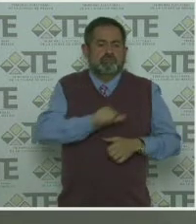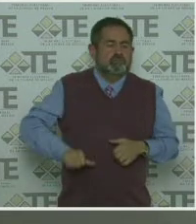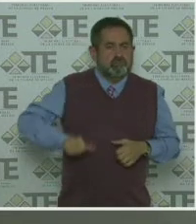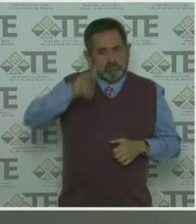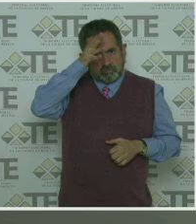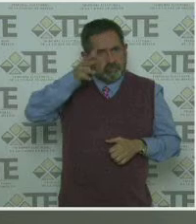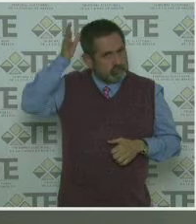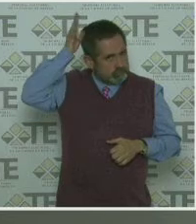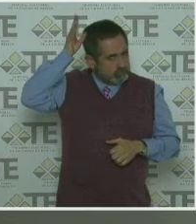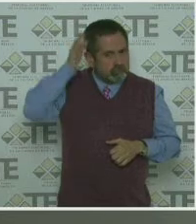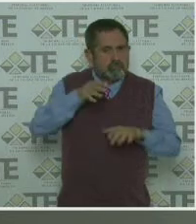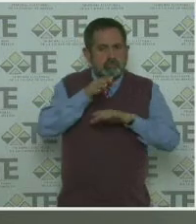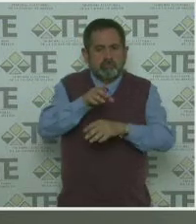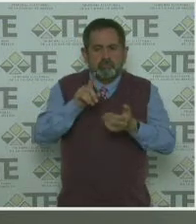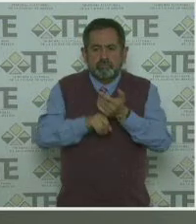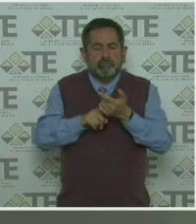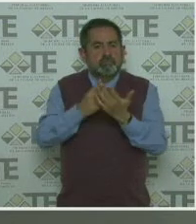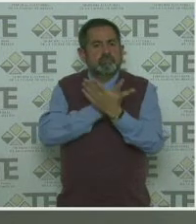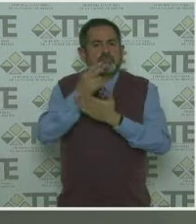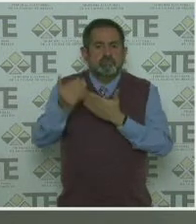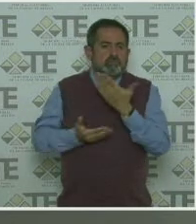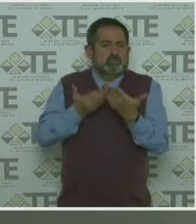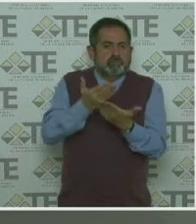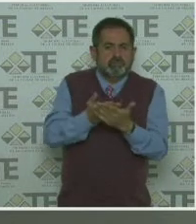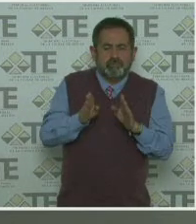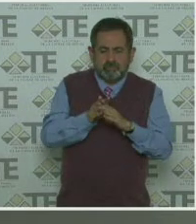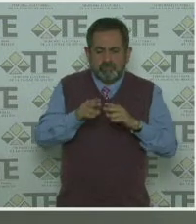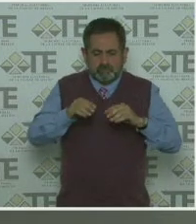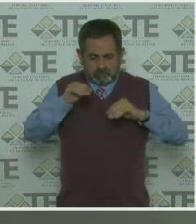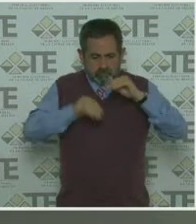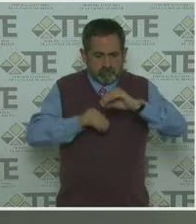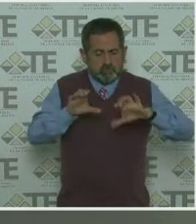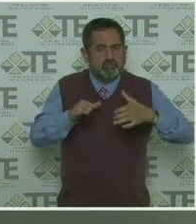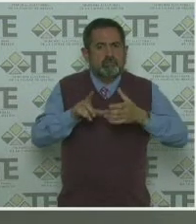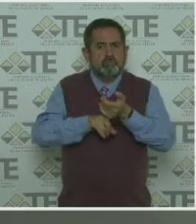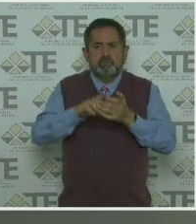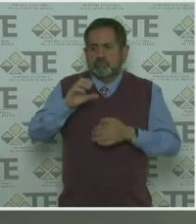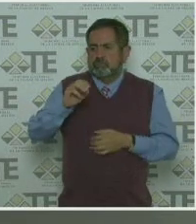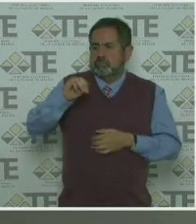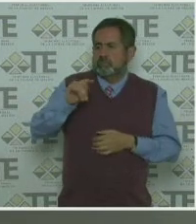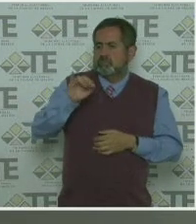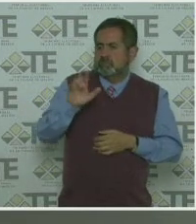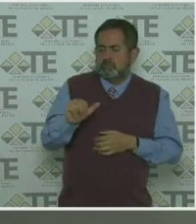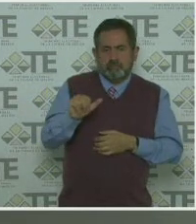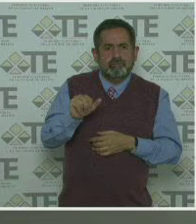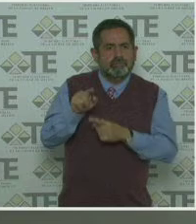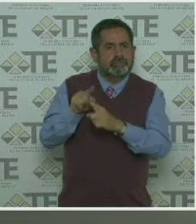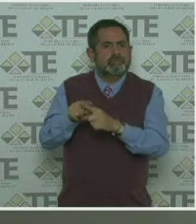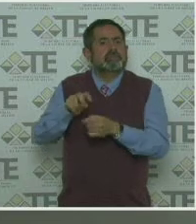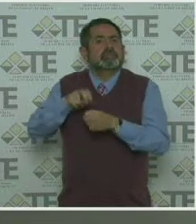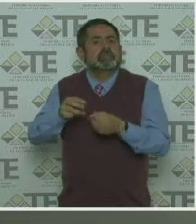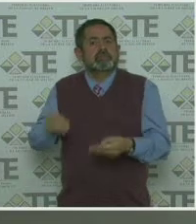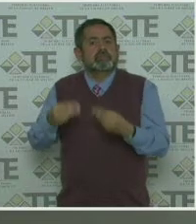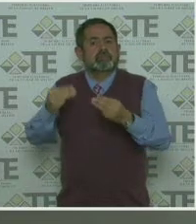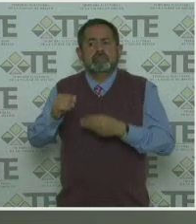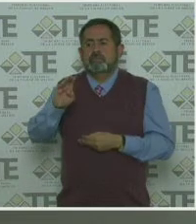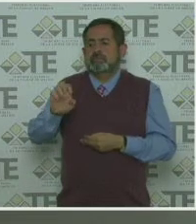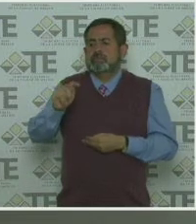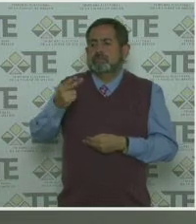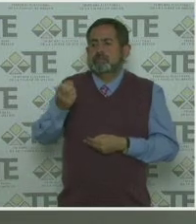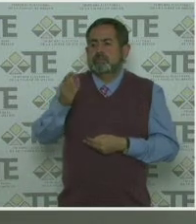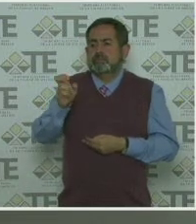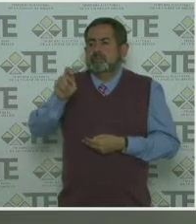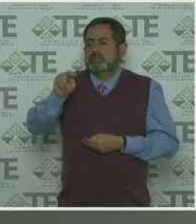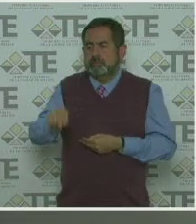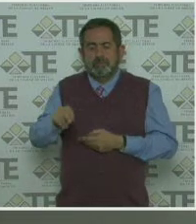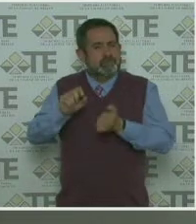Alcaldía Cuauhtémoc respecto del proyecto Producción Comunitaria y Sustentable de Alimentos en el Mercado Beethoven, aplicando